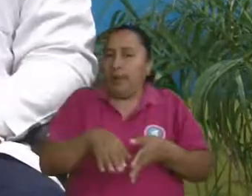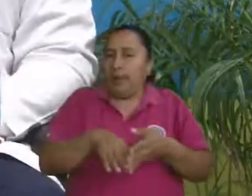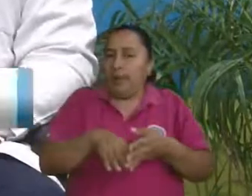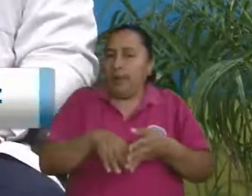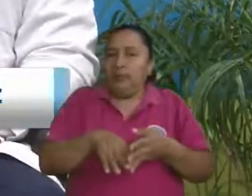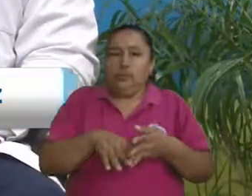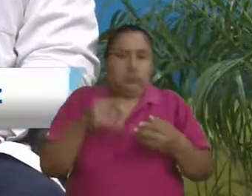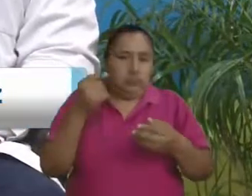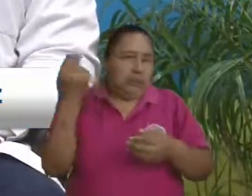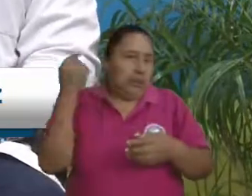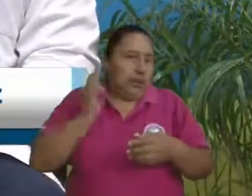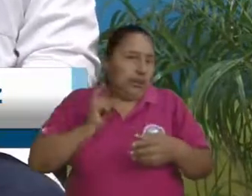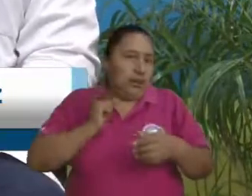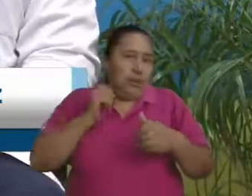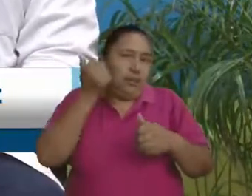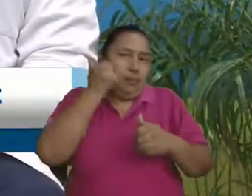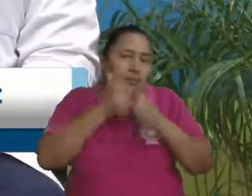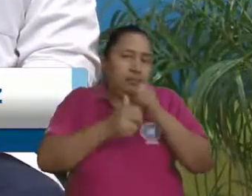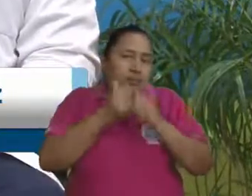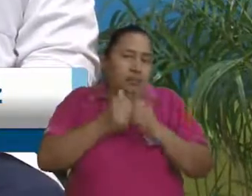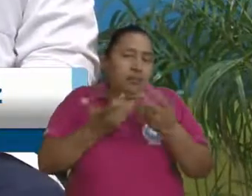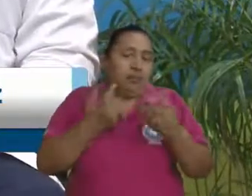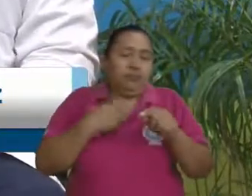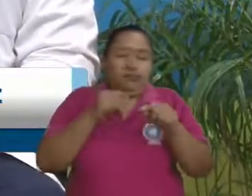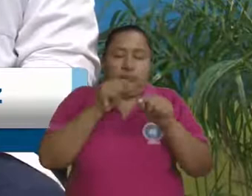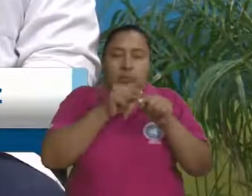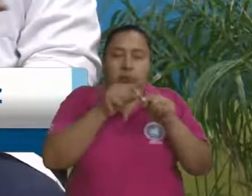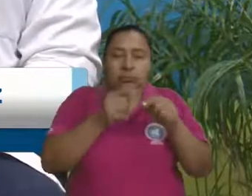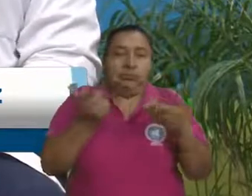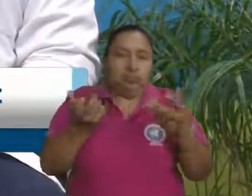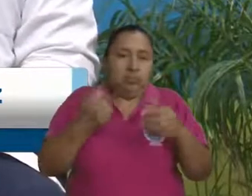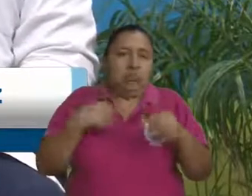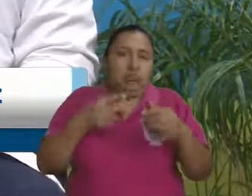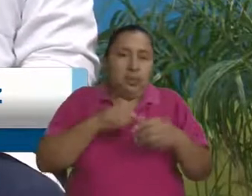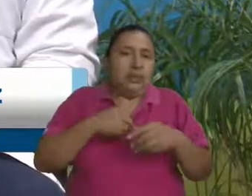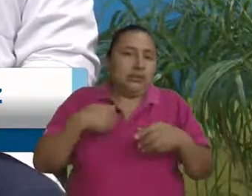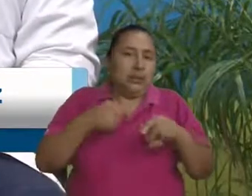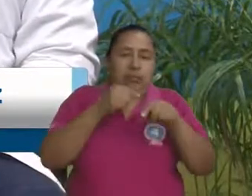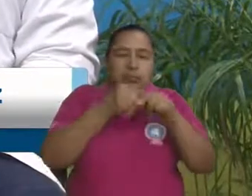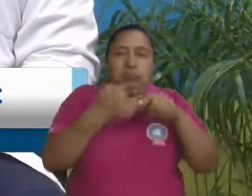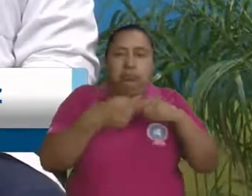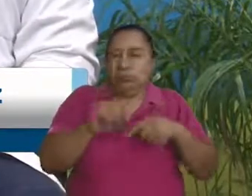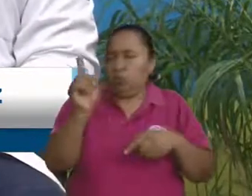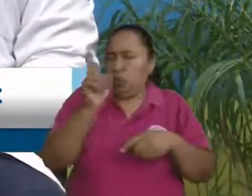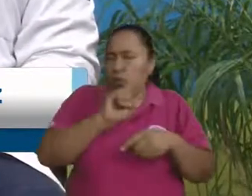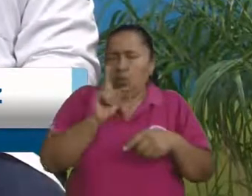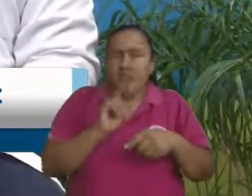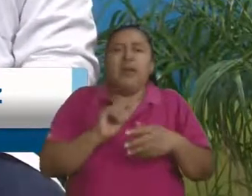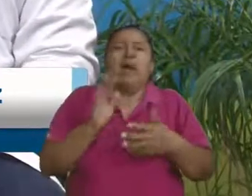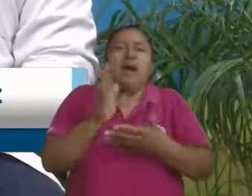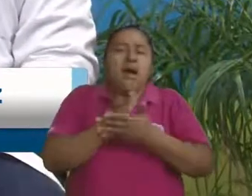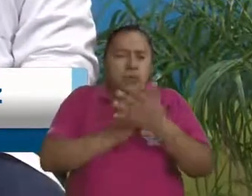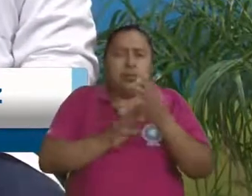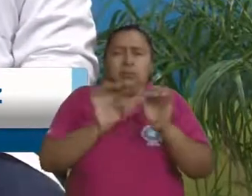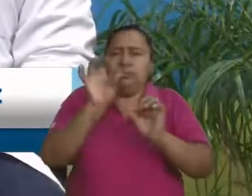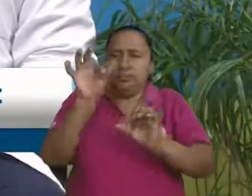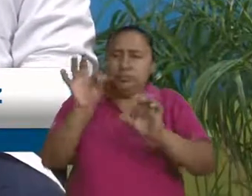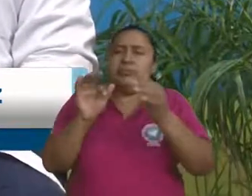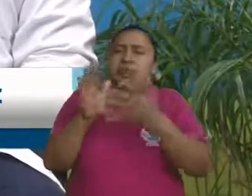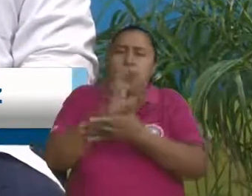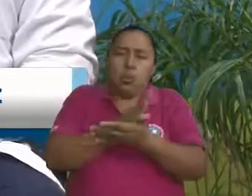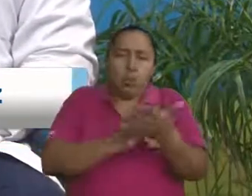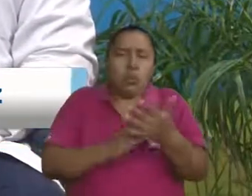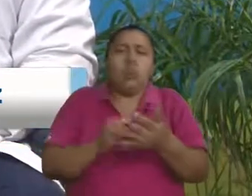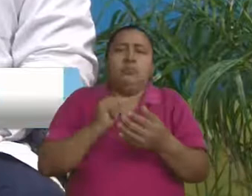anticonceptivos orales, en particular aquellos con estrógeno, van a desarrollar colelitiasis. Pero sí existe un vínculo, como decíamos,